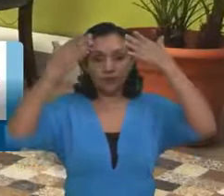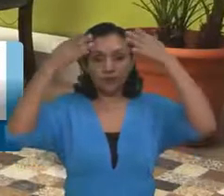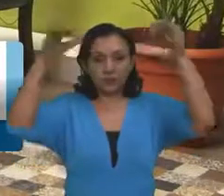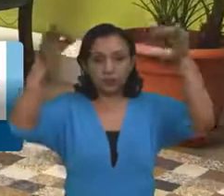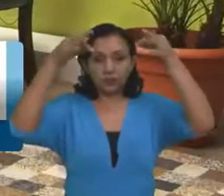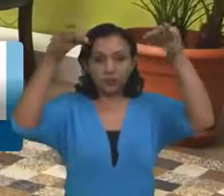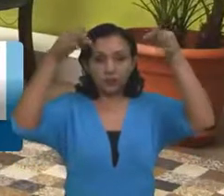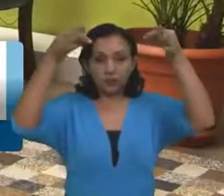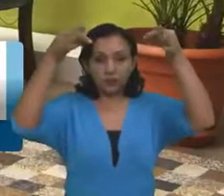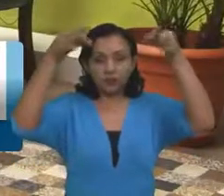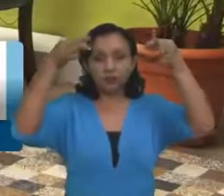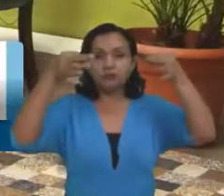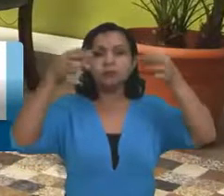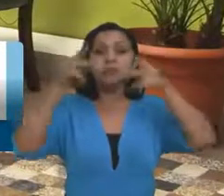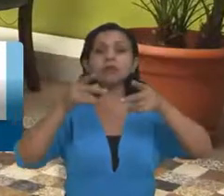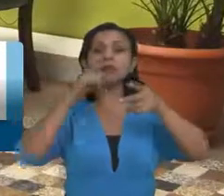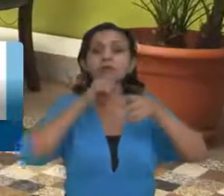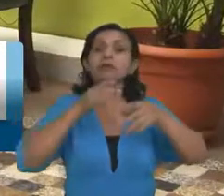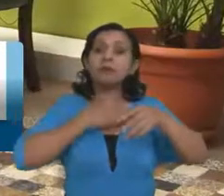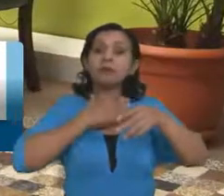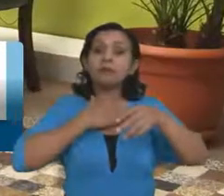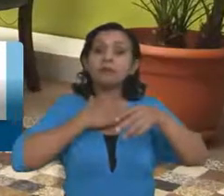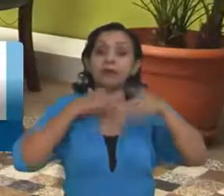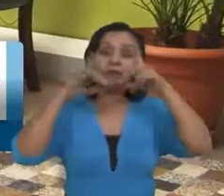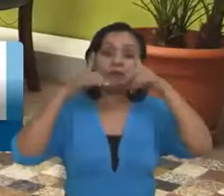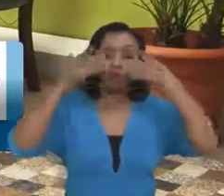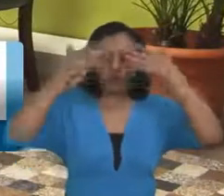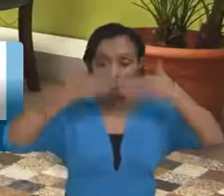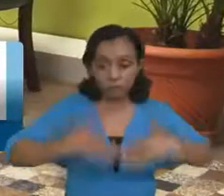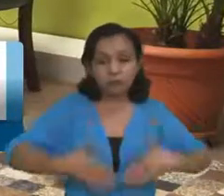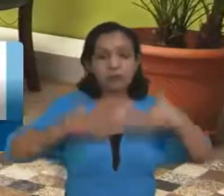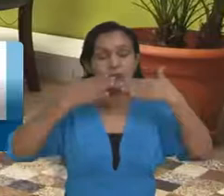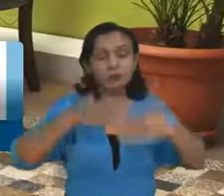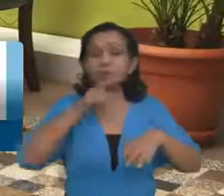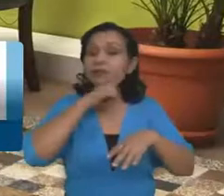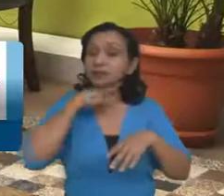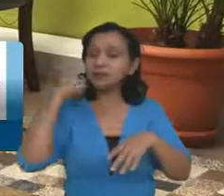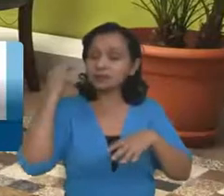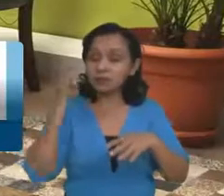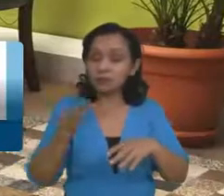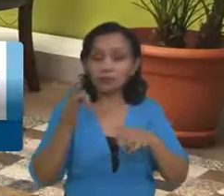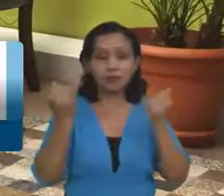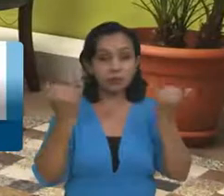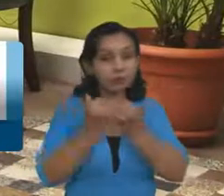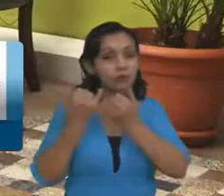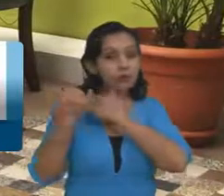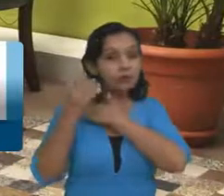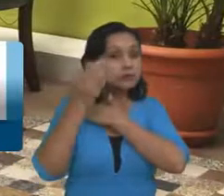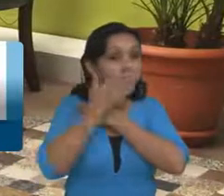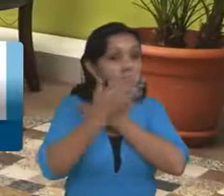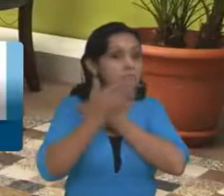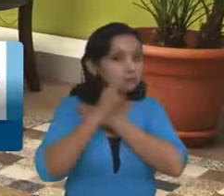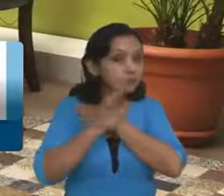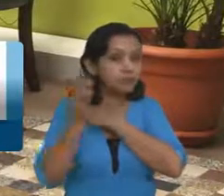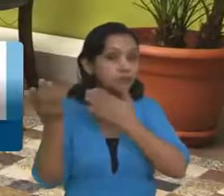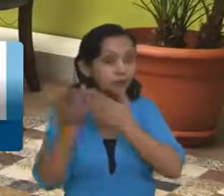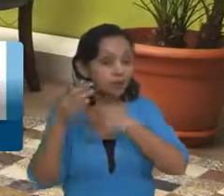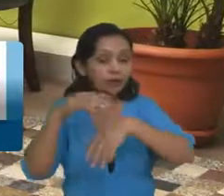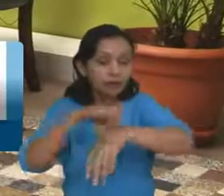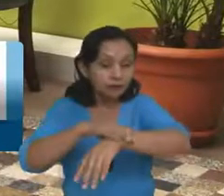que les gusta esto para... Obviamente, pues, quieren estar seguros de que están bien y que solo fue un